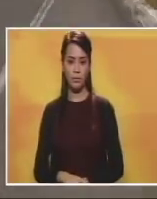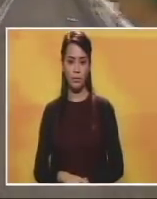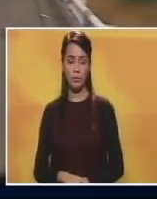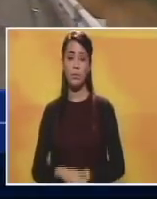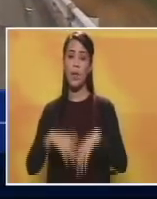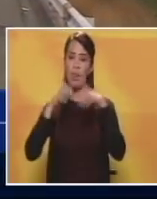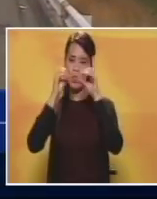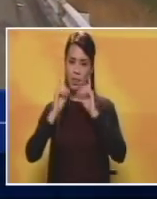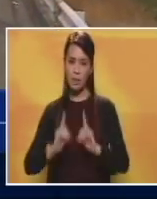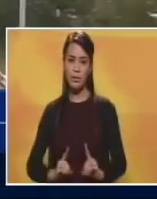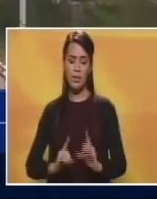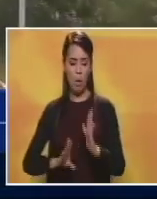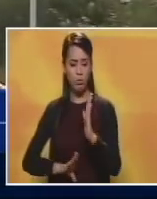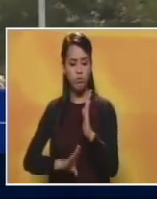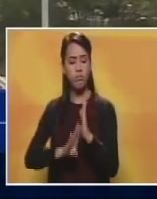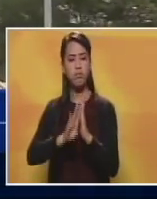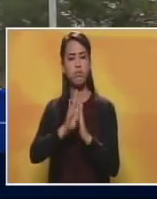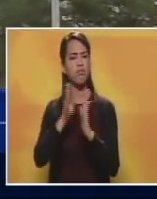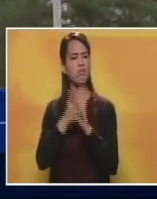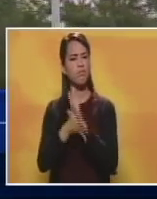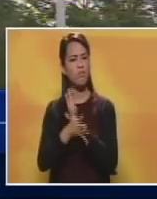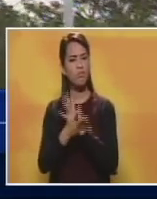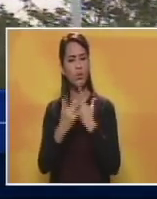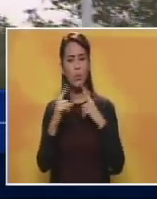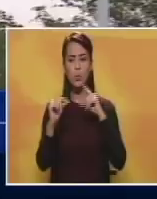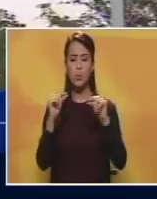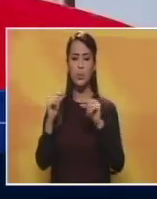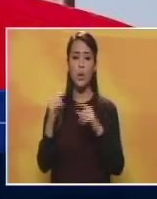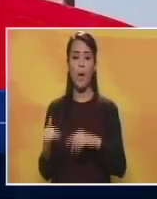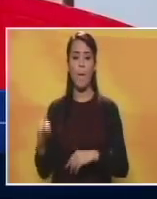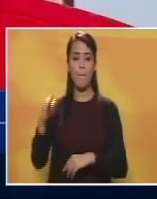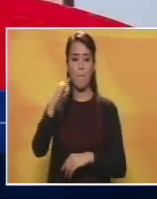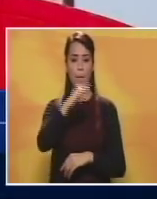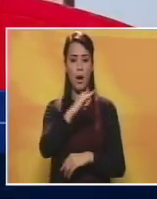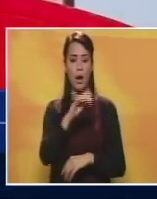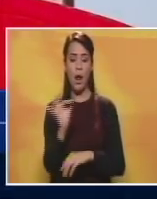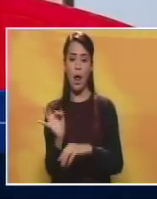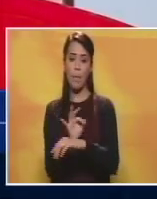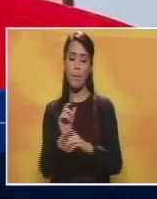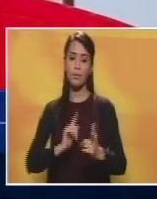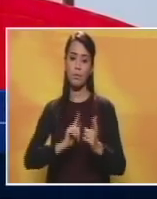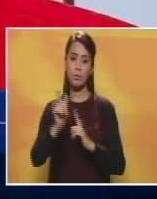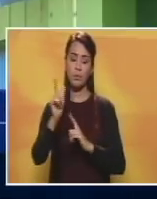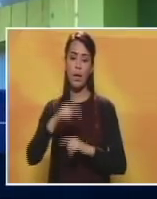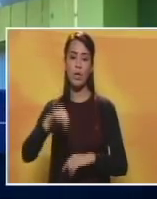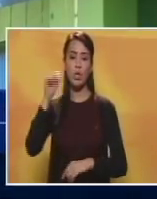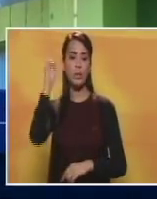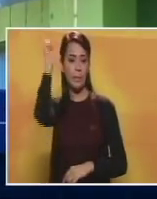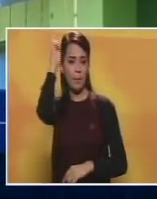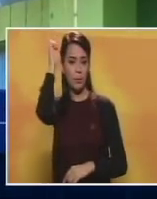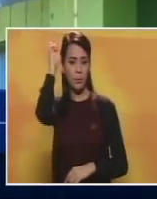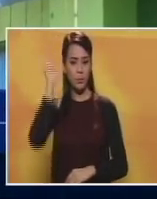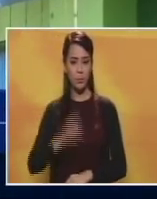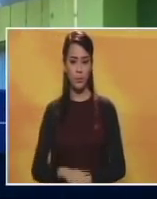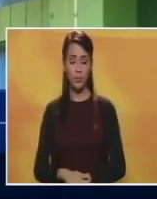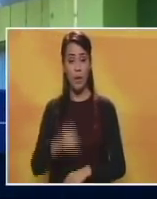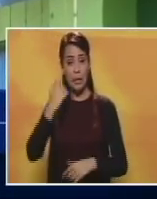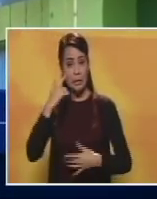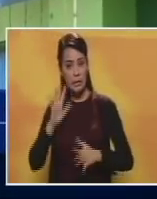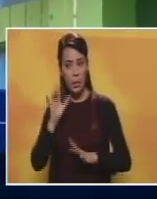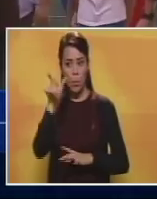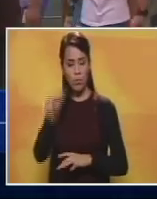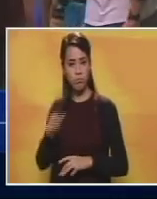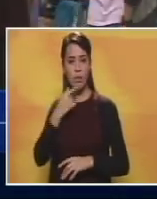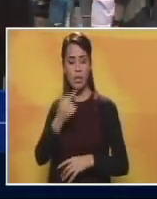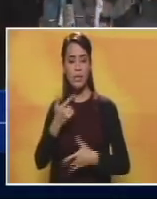Decidimos avanzar, viajar a la ciudad de Tumbes, capital de la región del mismo nombre, ubicada en el norte de Perú. Según las